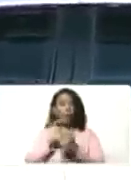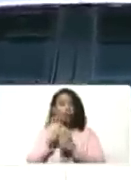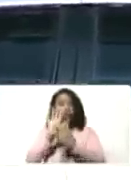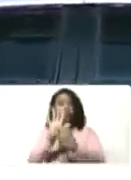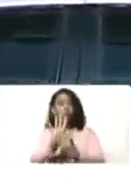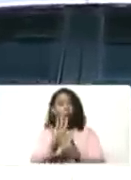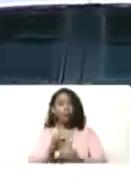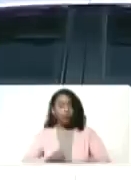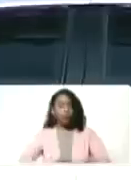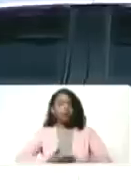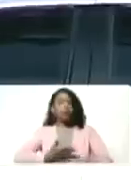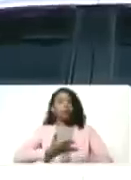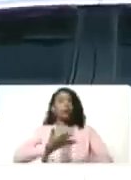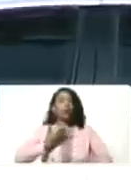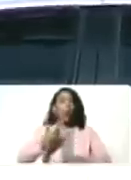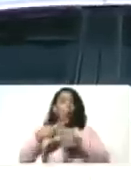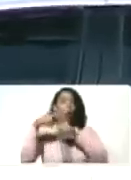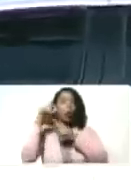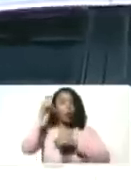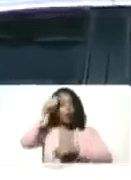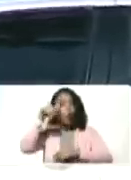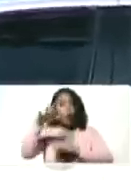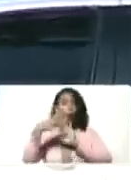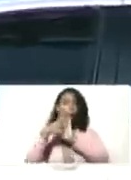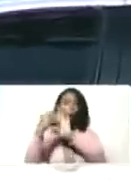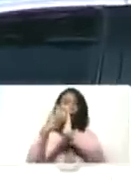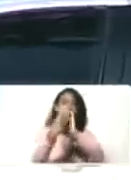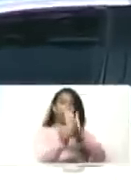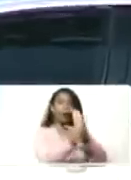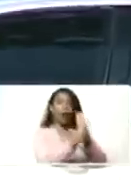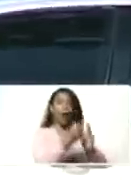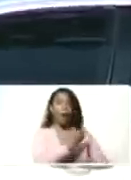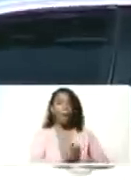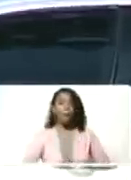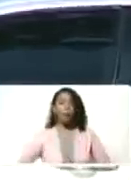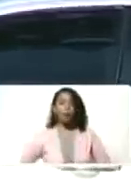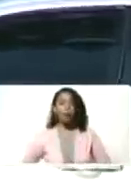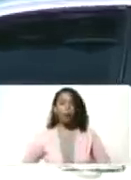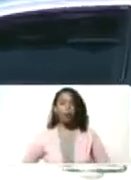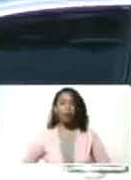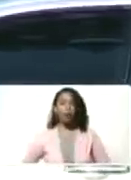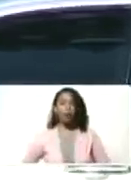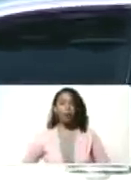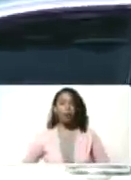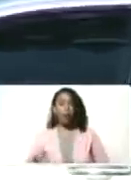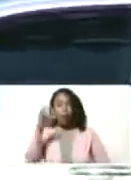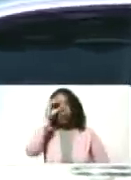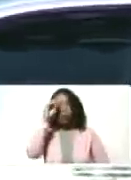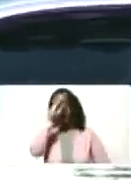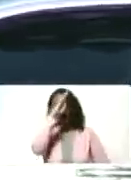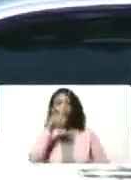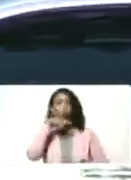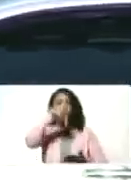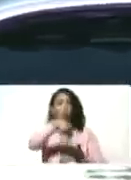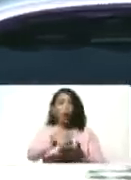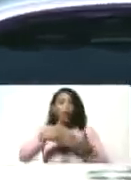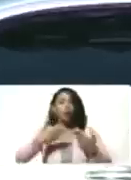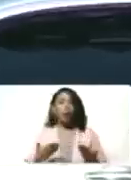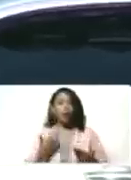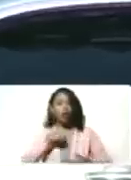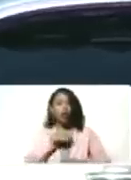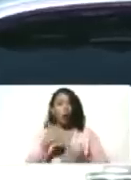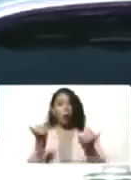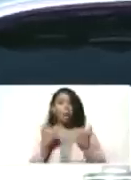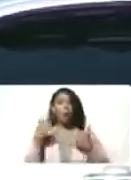precisamente la inspiración para los pueblos. También el presidente Gustavo Petro mencionaba que somos el